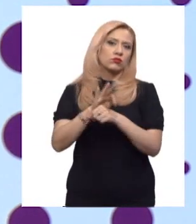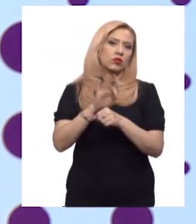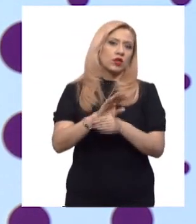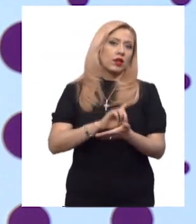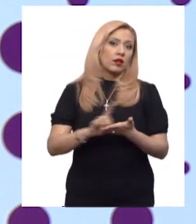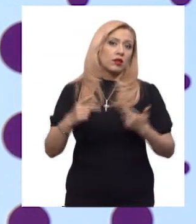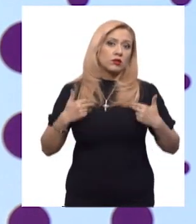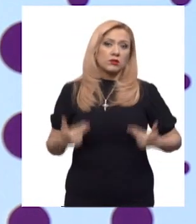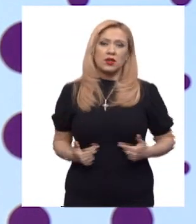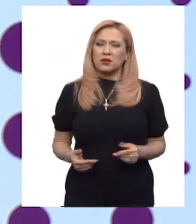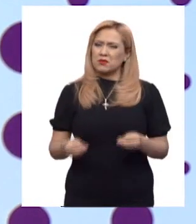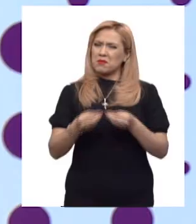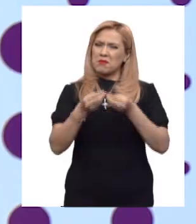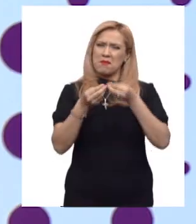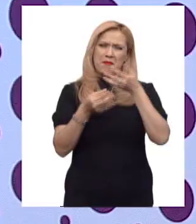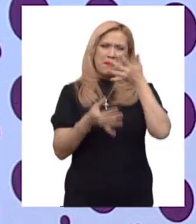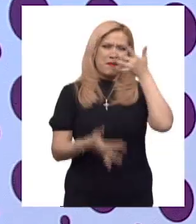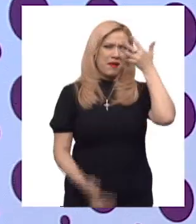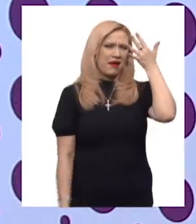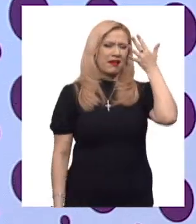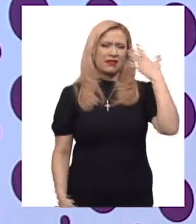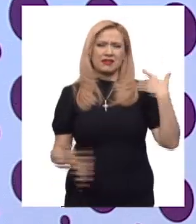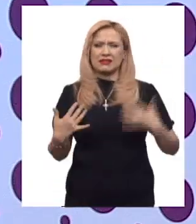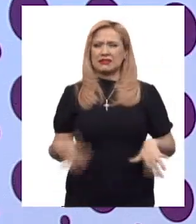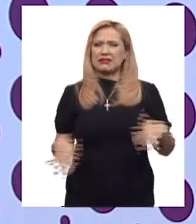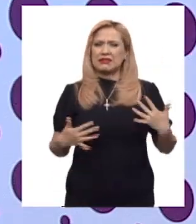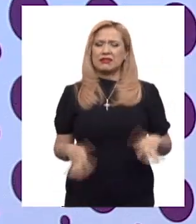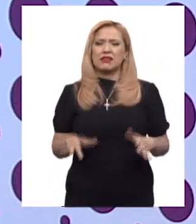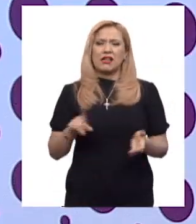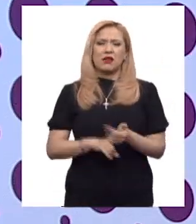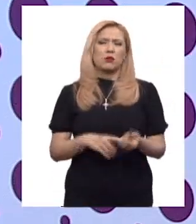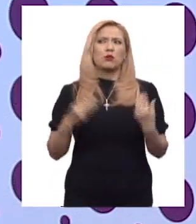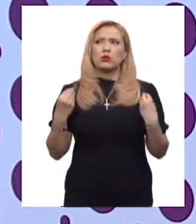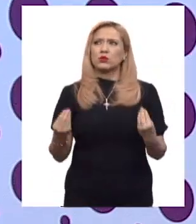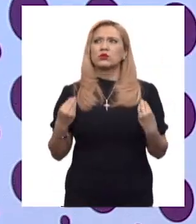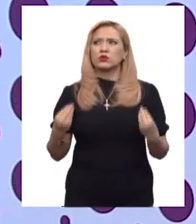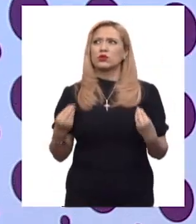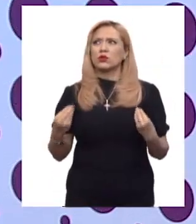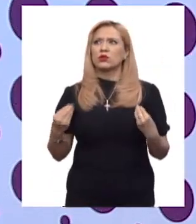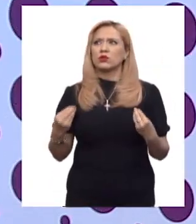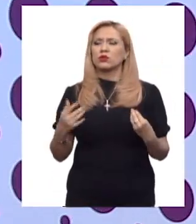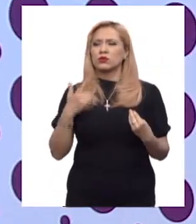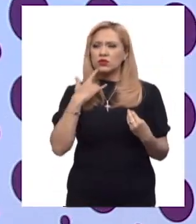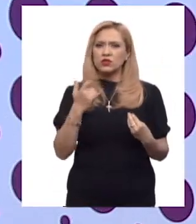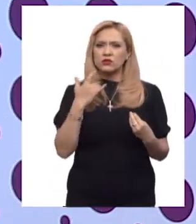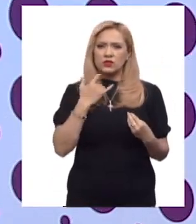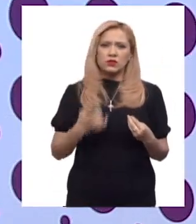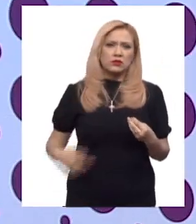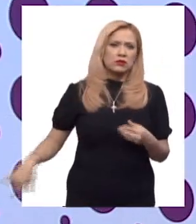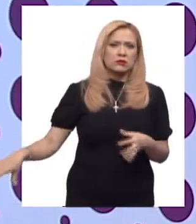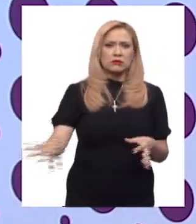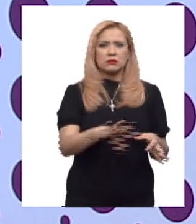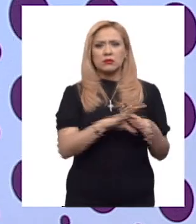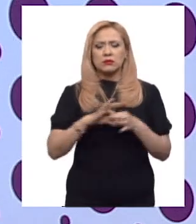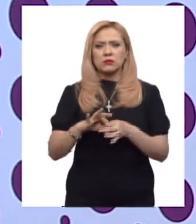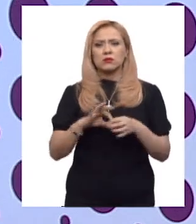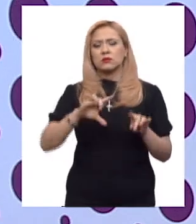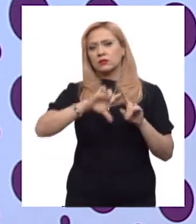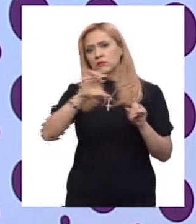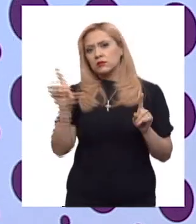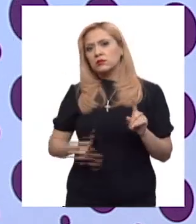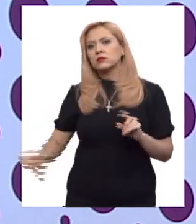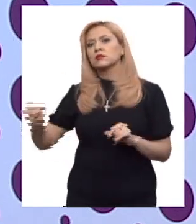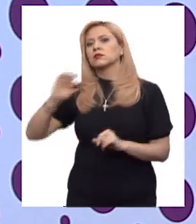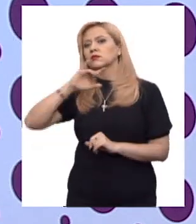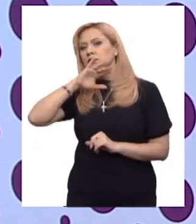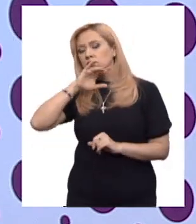es una política amplia, integral, que incluye pues, un montón de esfuerzos coordinados, tanto del Sistema Nacional Anticorrupción